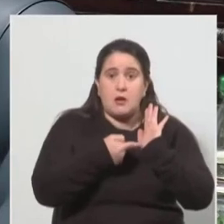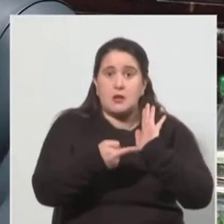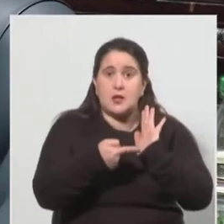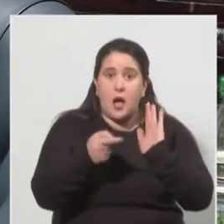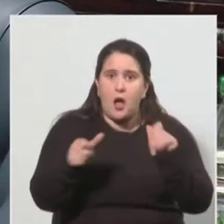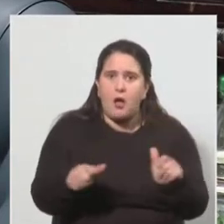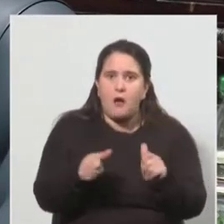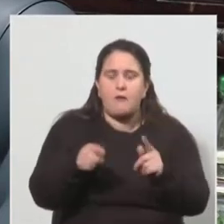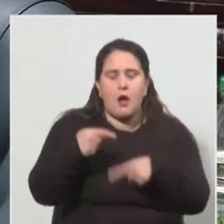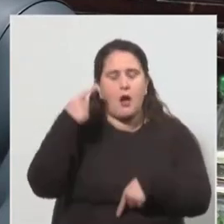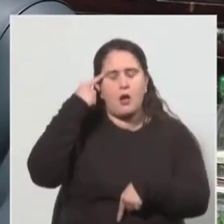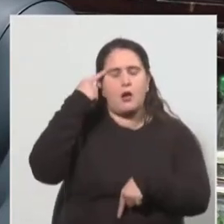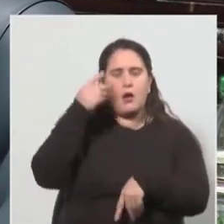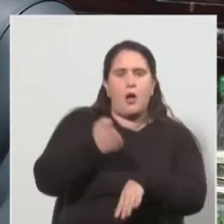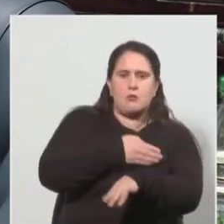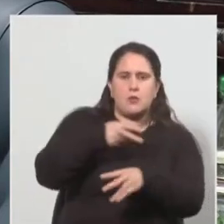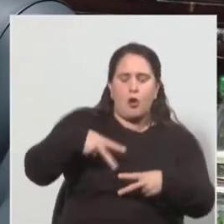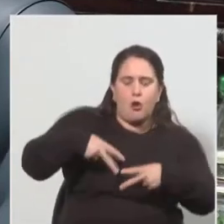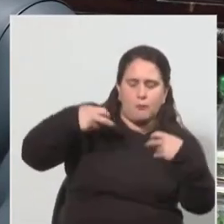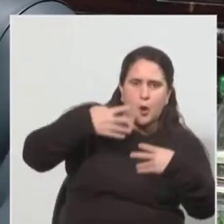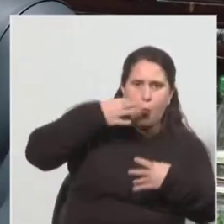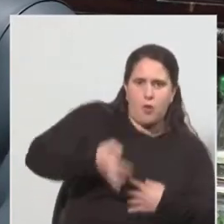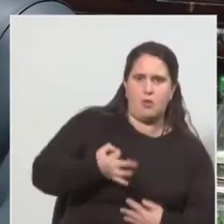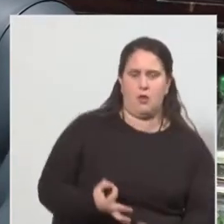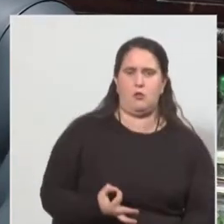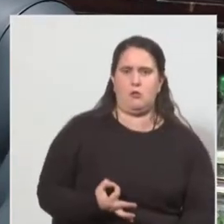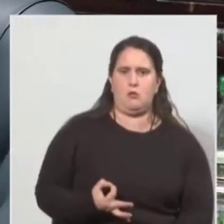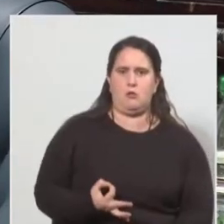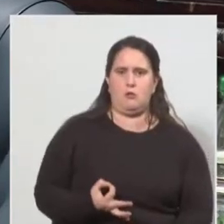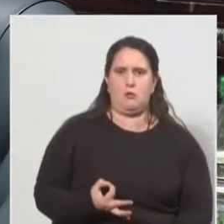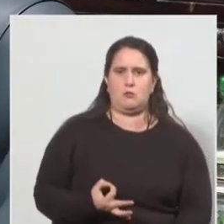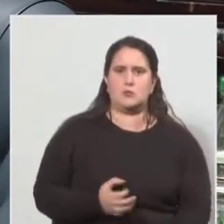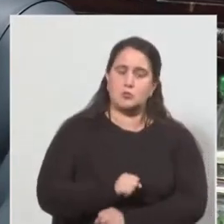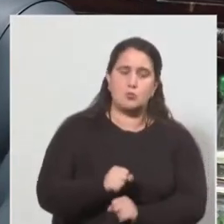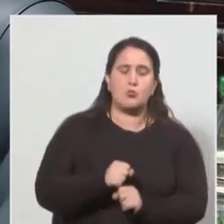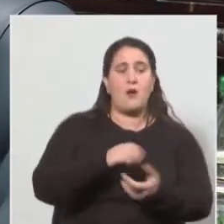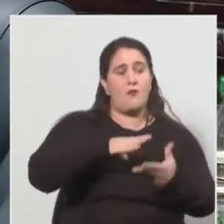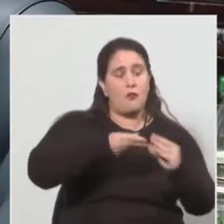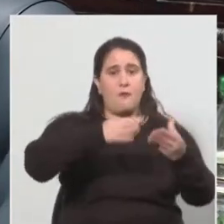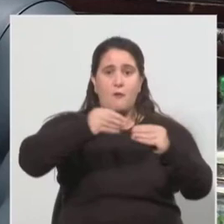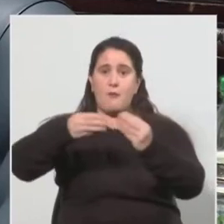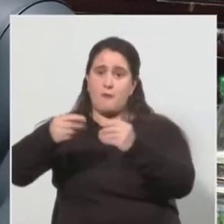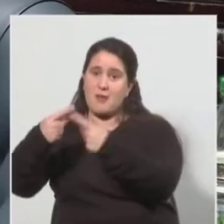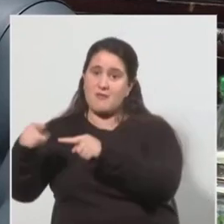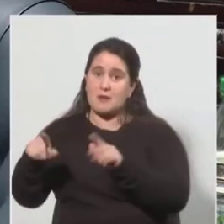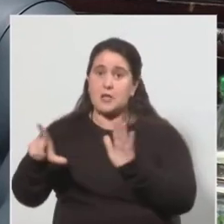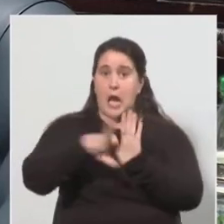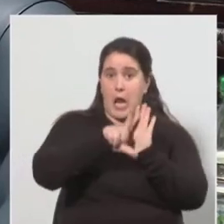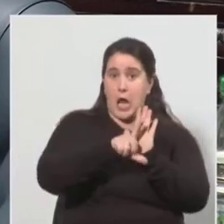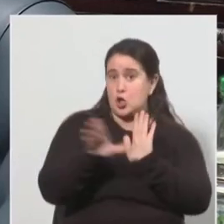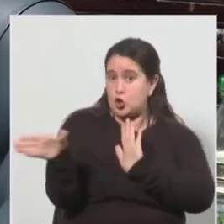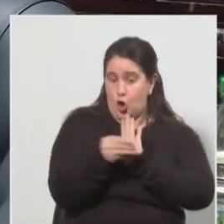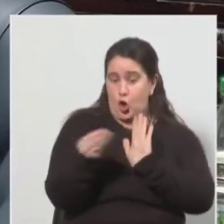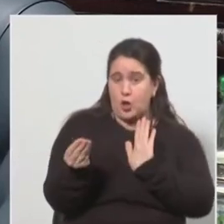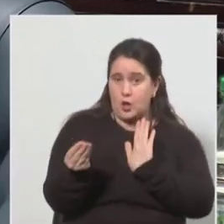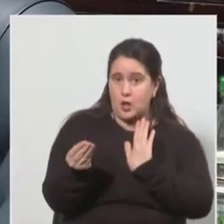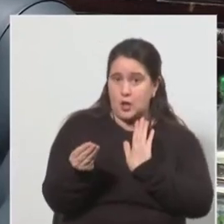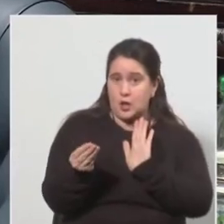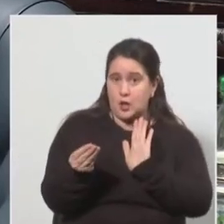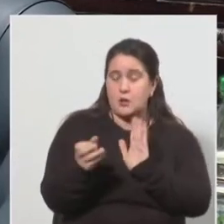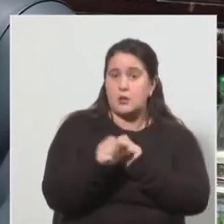a hacerlo? Si había muchos caminos posibles dentro de la legalidad, dentro